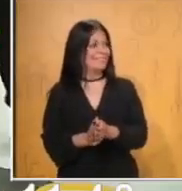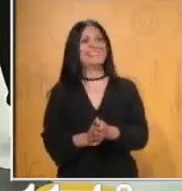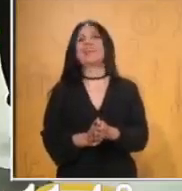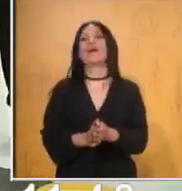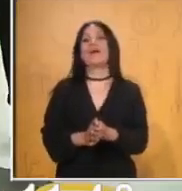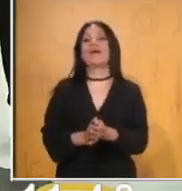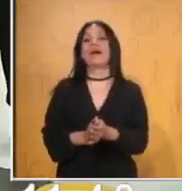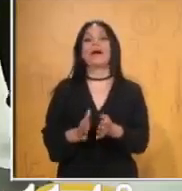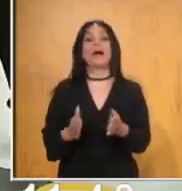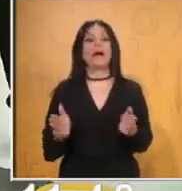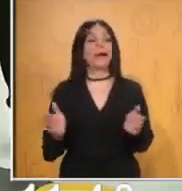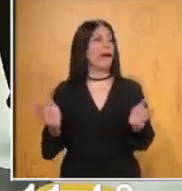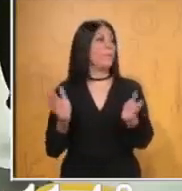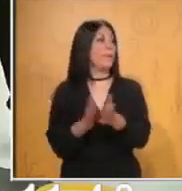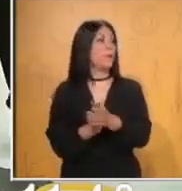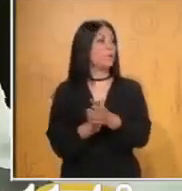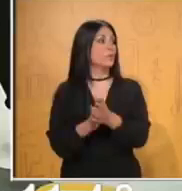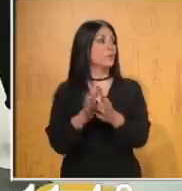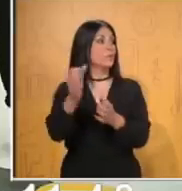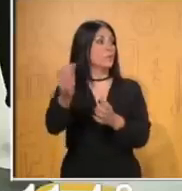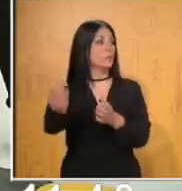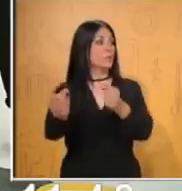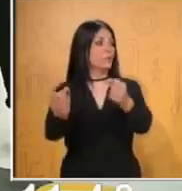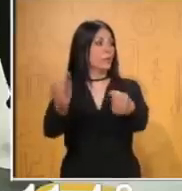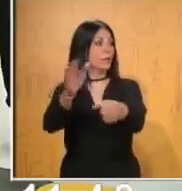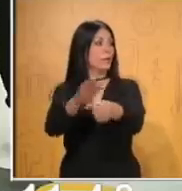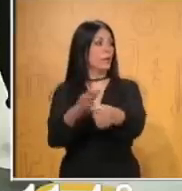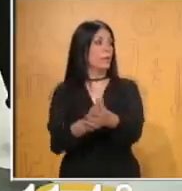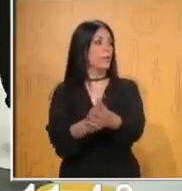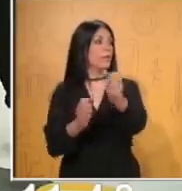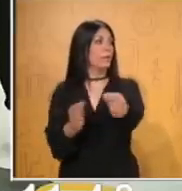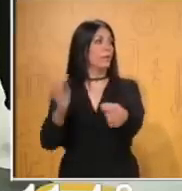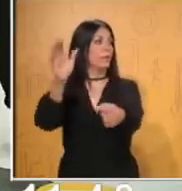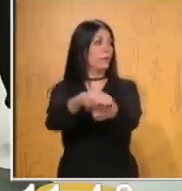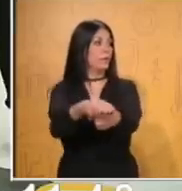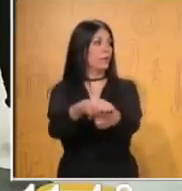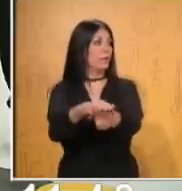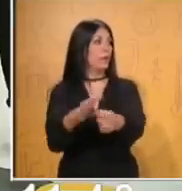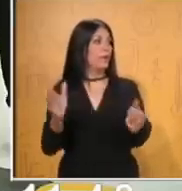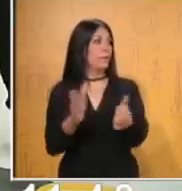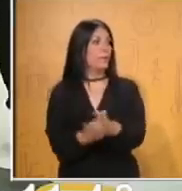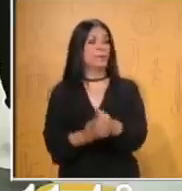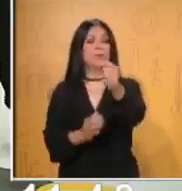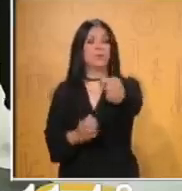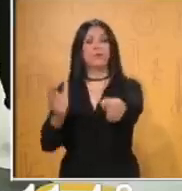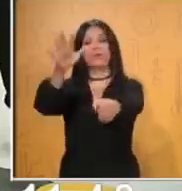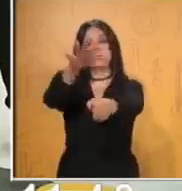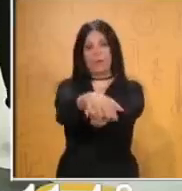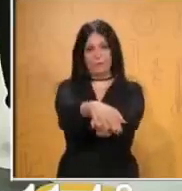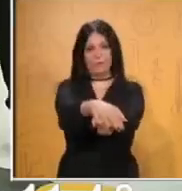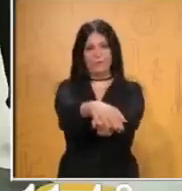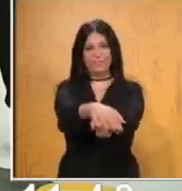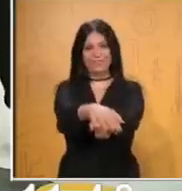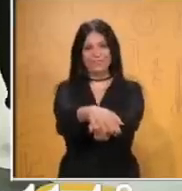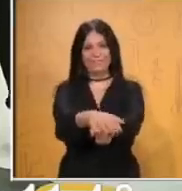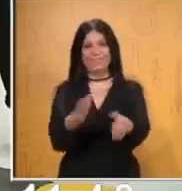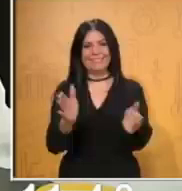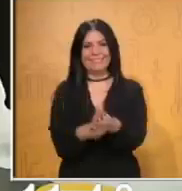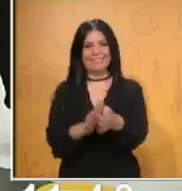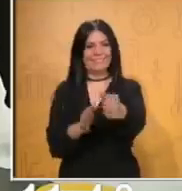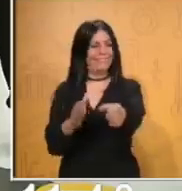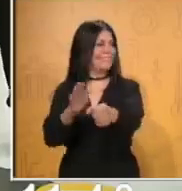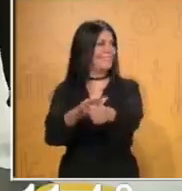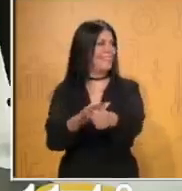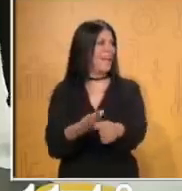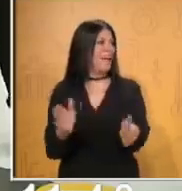es una pausa activa. Y dice, aplauso, tu puño, tu mano. Aplauso, tu puño, tu mano. Aplauso, tu puño, tu mano. Aplauso, tu